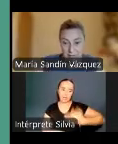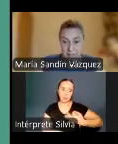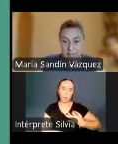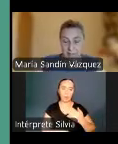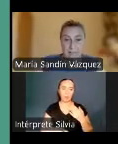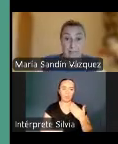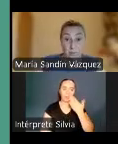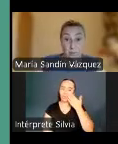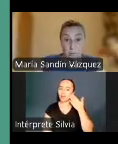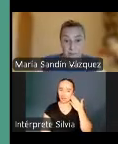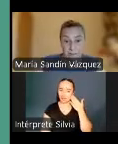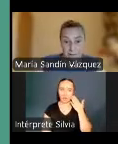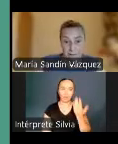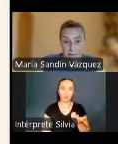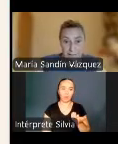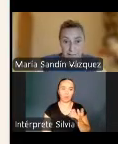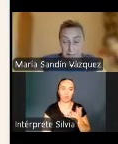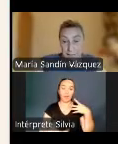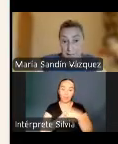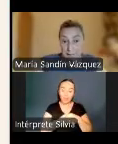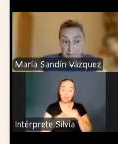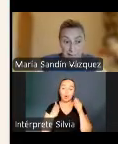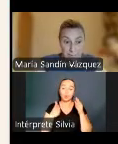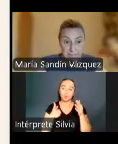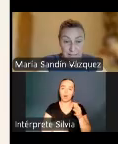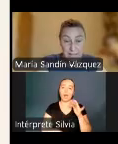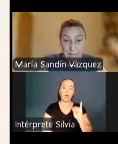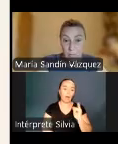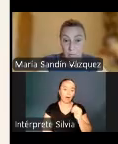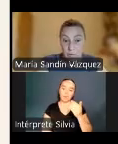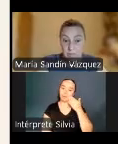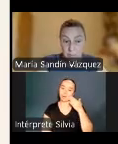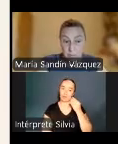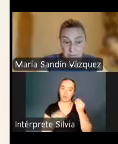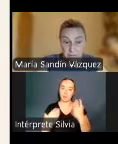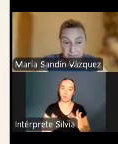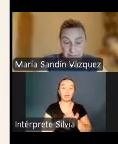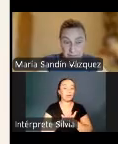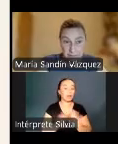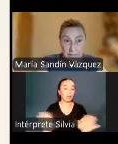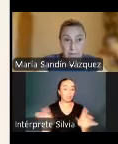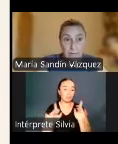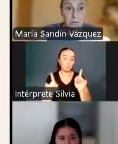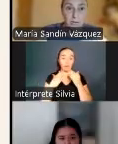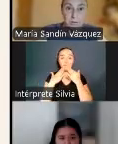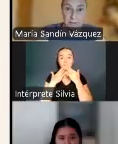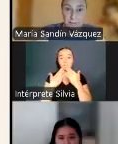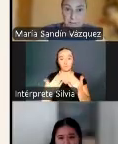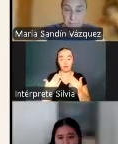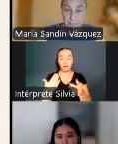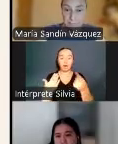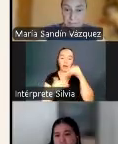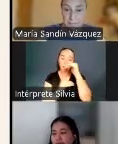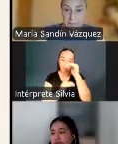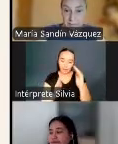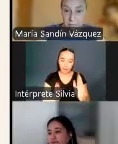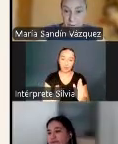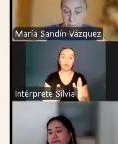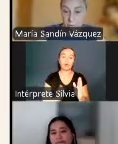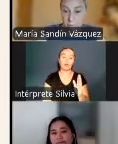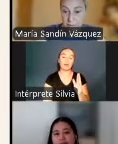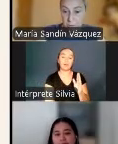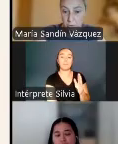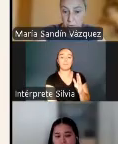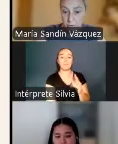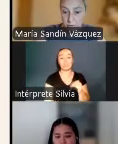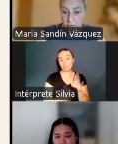dentro de la consulta. Y nada más, agradeceros muchísimo vuestra atención en este